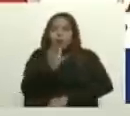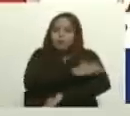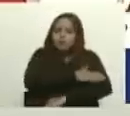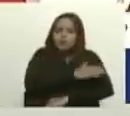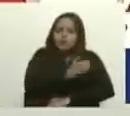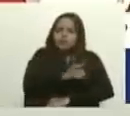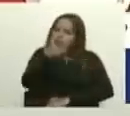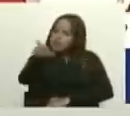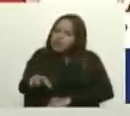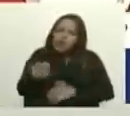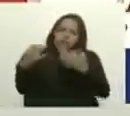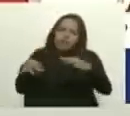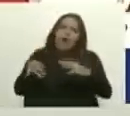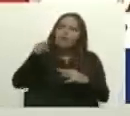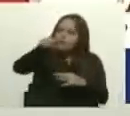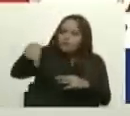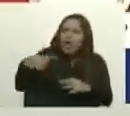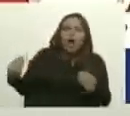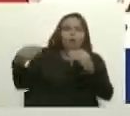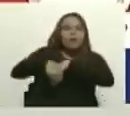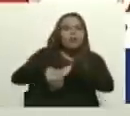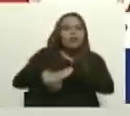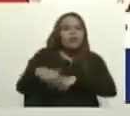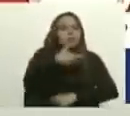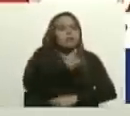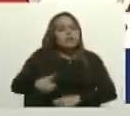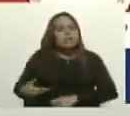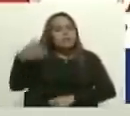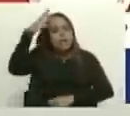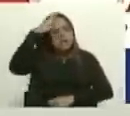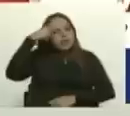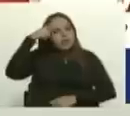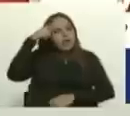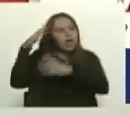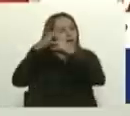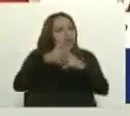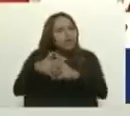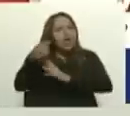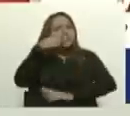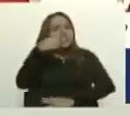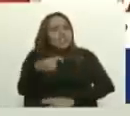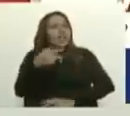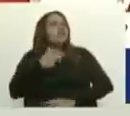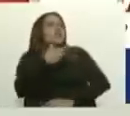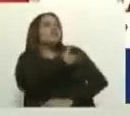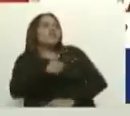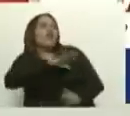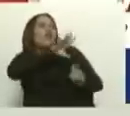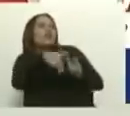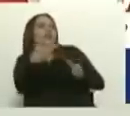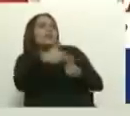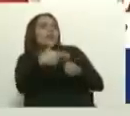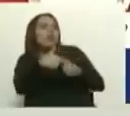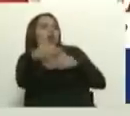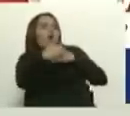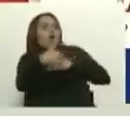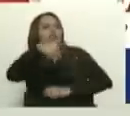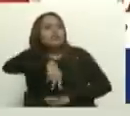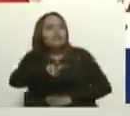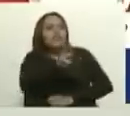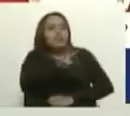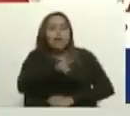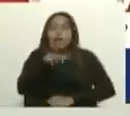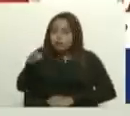eso? Que un presidente de los Estados Unidos declare de esa manera lo que hizo contra este país